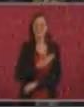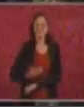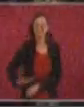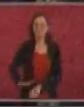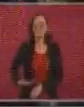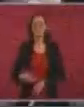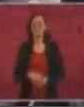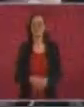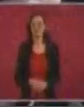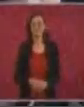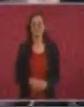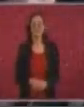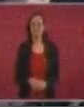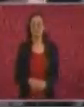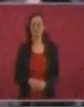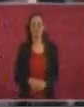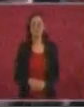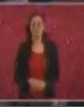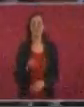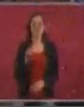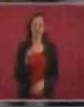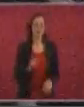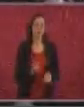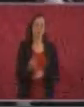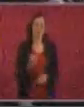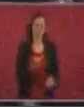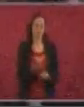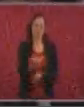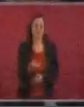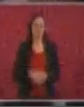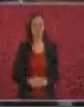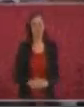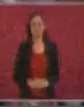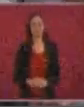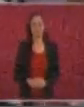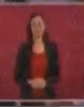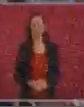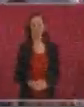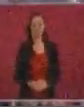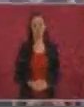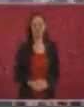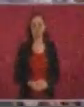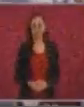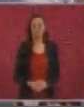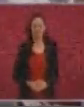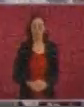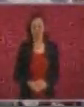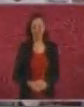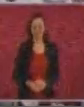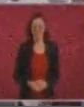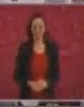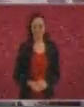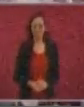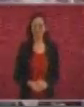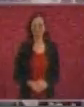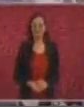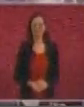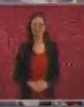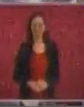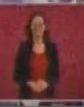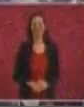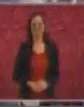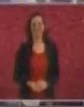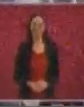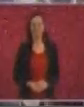¿no? Digo, ¿para qué nos complicamos las cosas? O sea, hay una serie de situaciones que parece que tienen